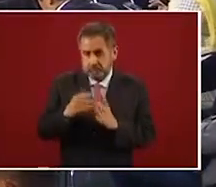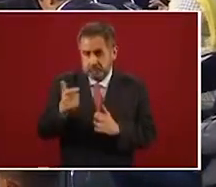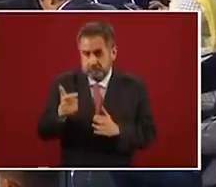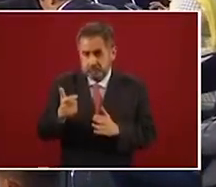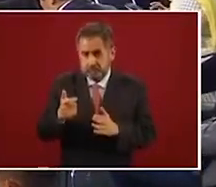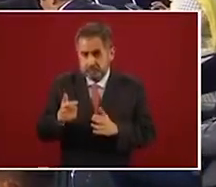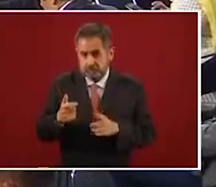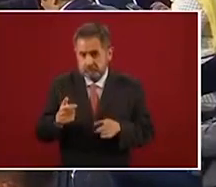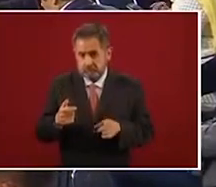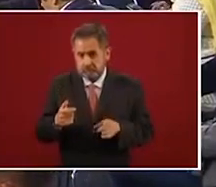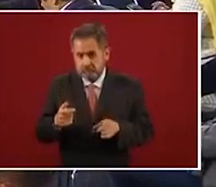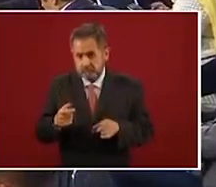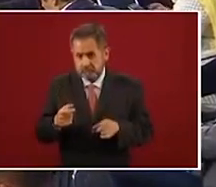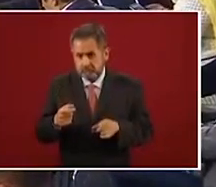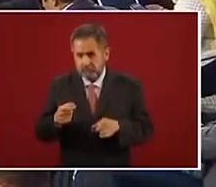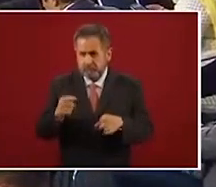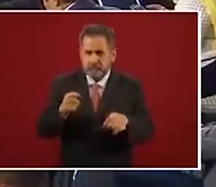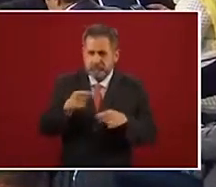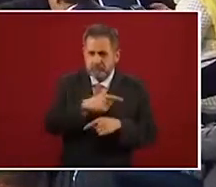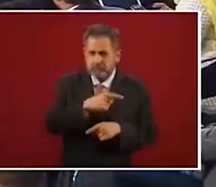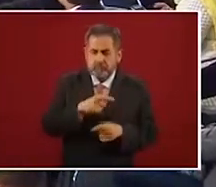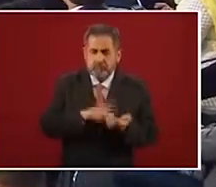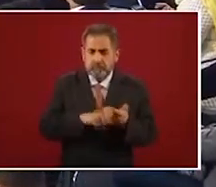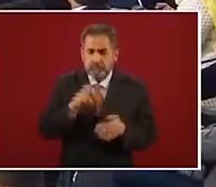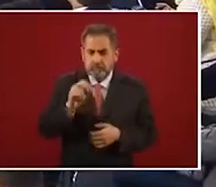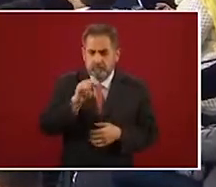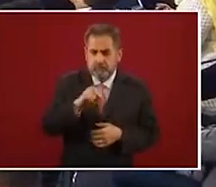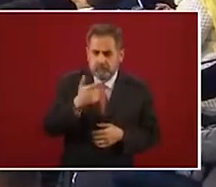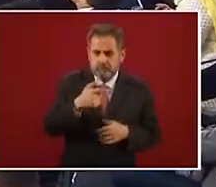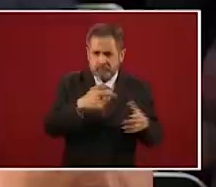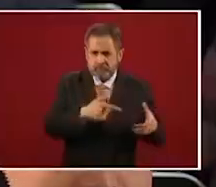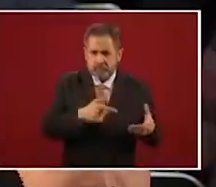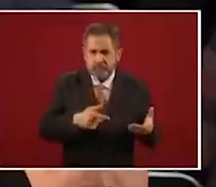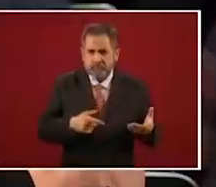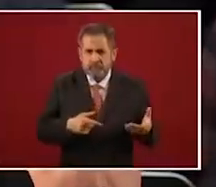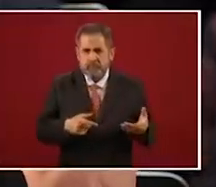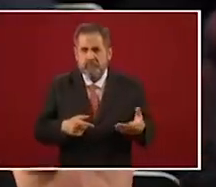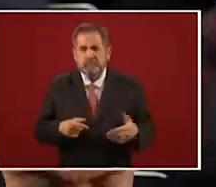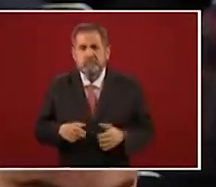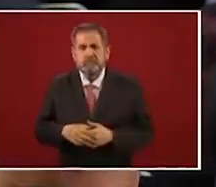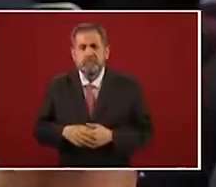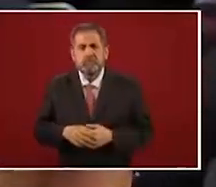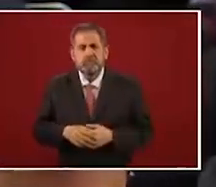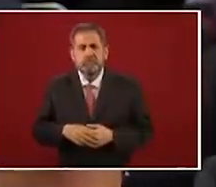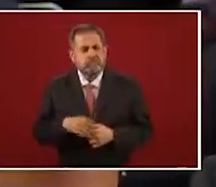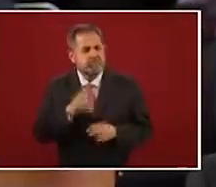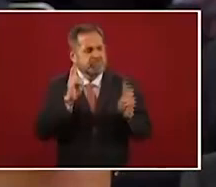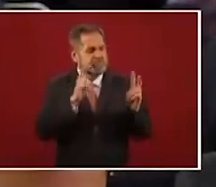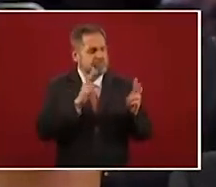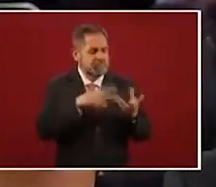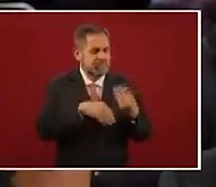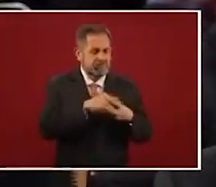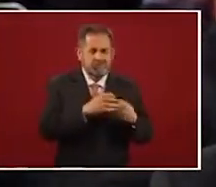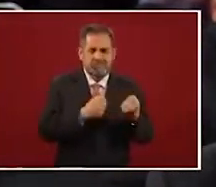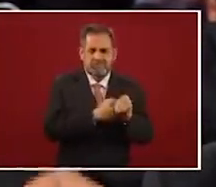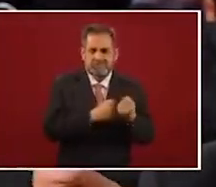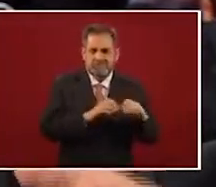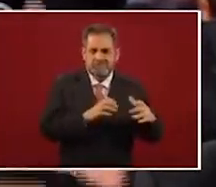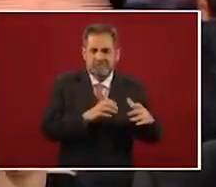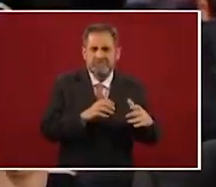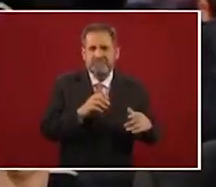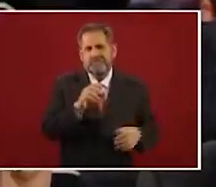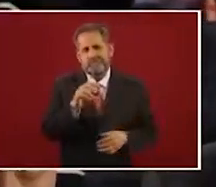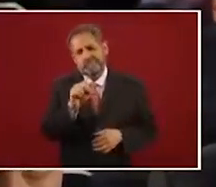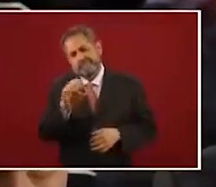es ONG? Sí, una organización no gubernamental, Sustentabilidad Humana. Sociedad civil.